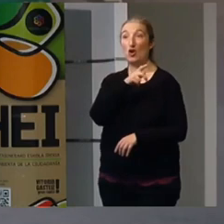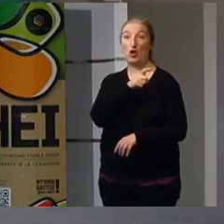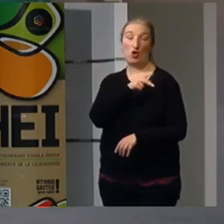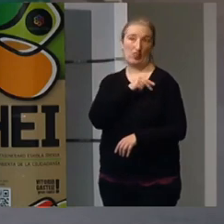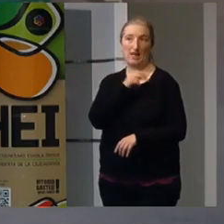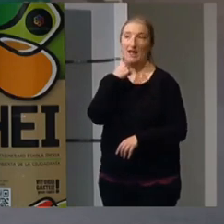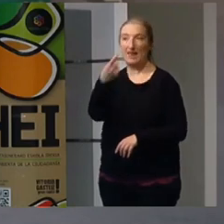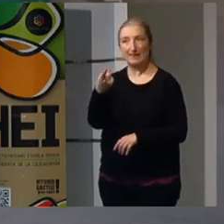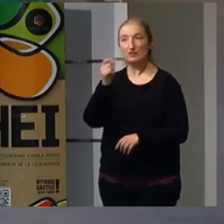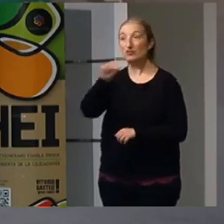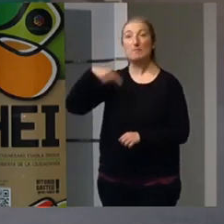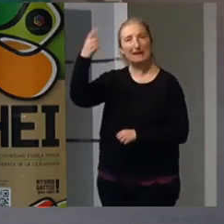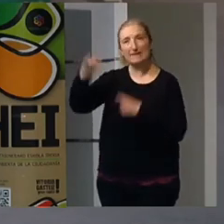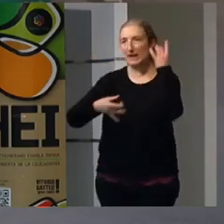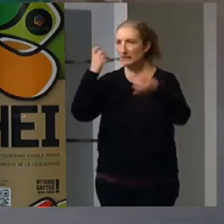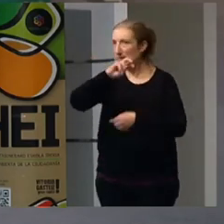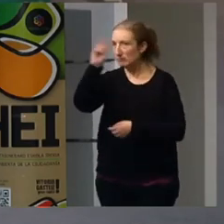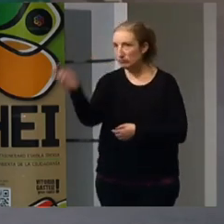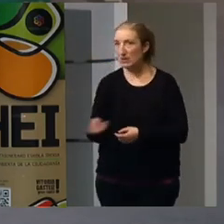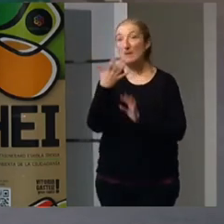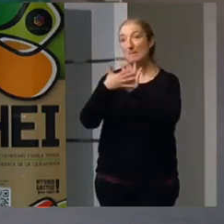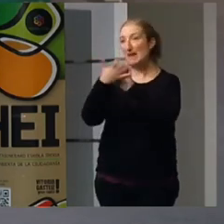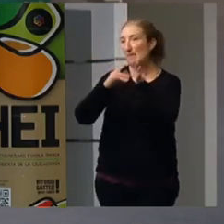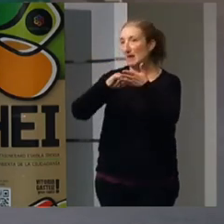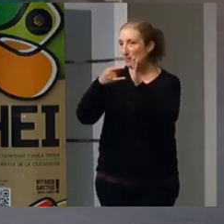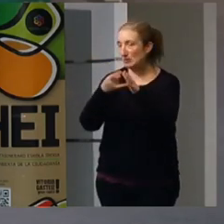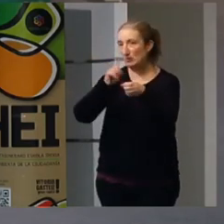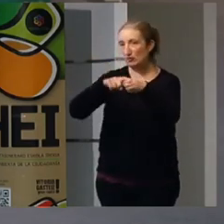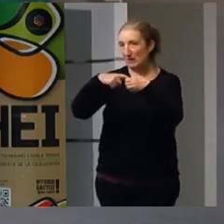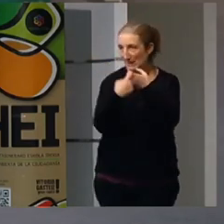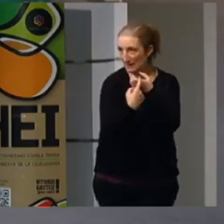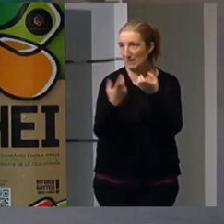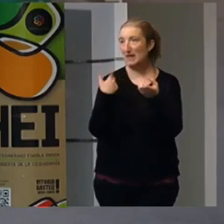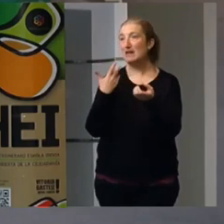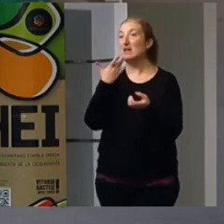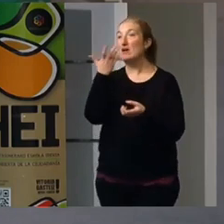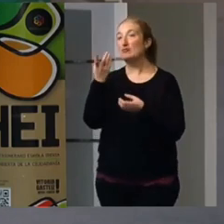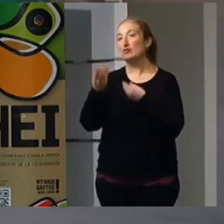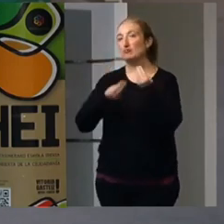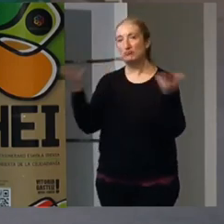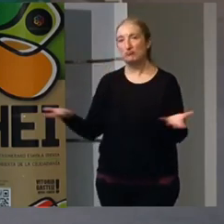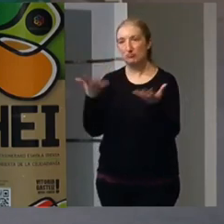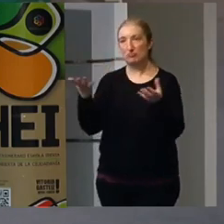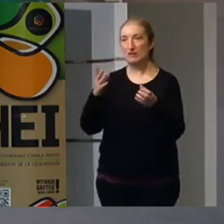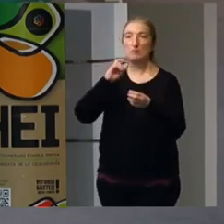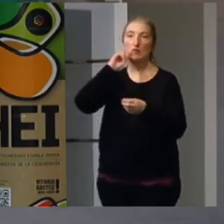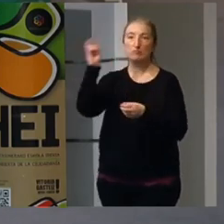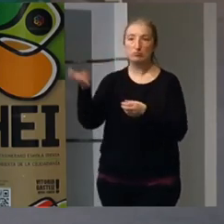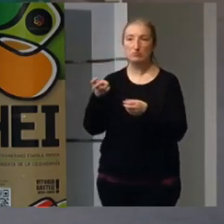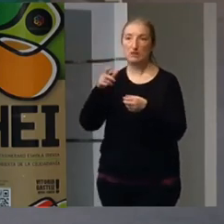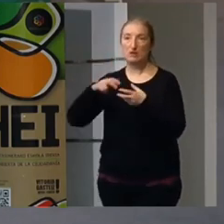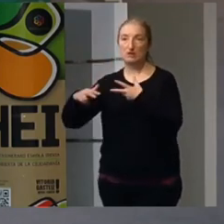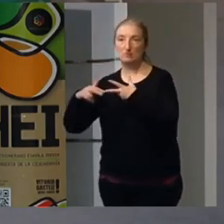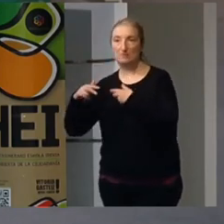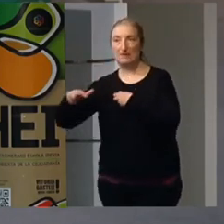un montón de actividades. La semana que viene una, por ejemplo, para hablar de proyectos participativos, gehiago jakin ahal izango dugu adibidez proiektu parte